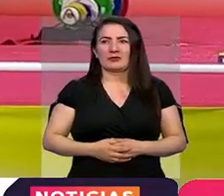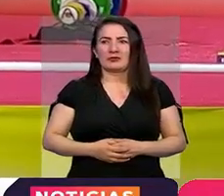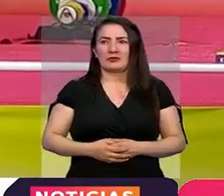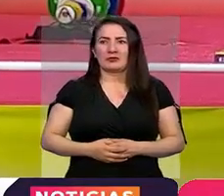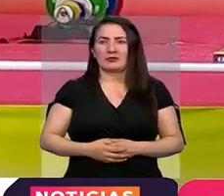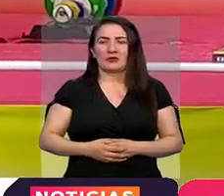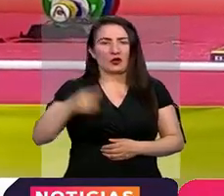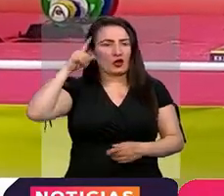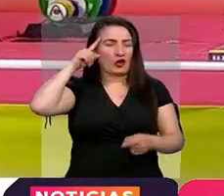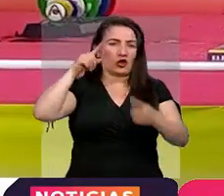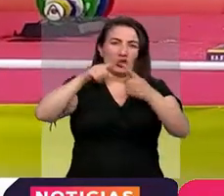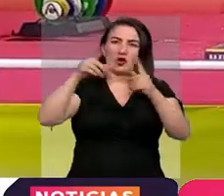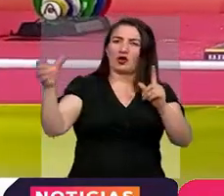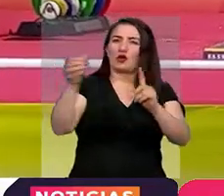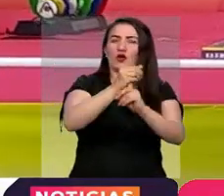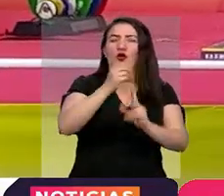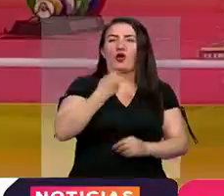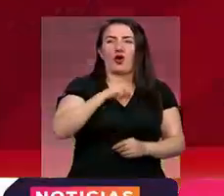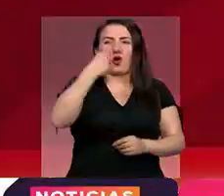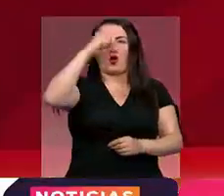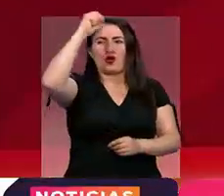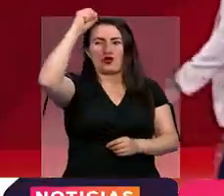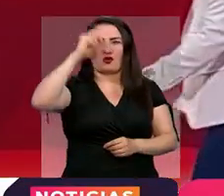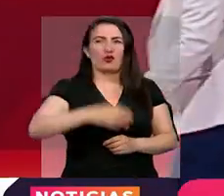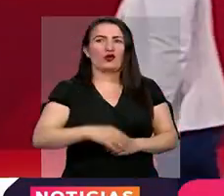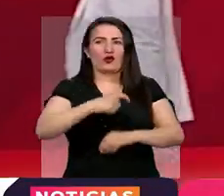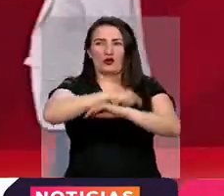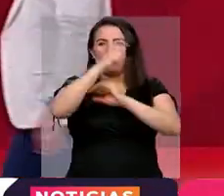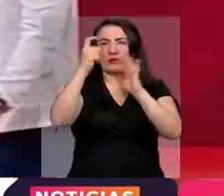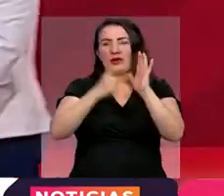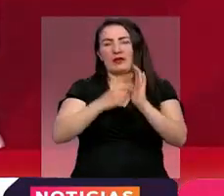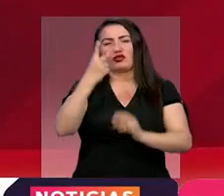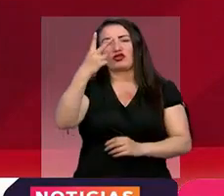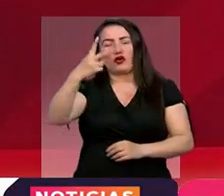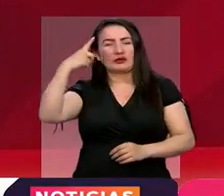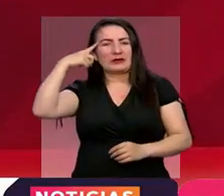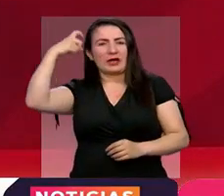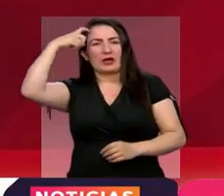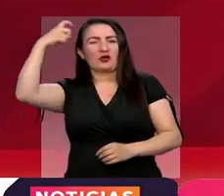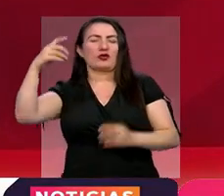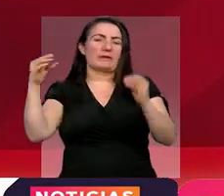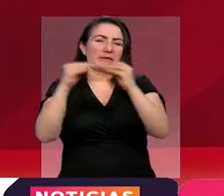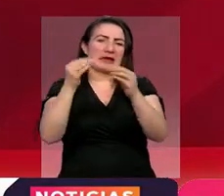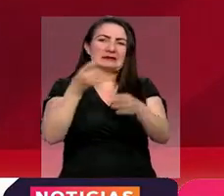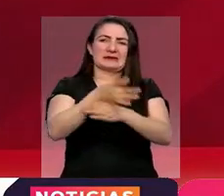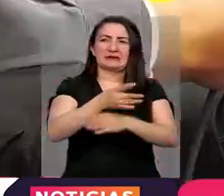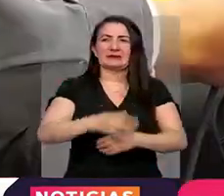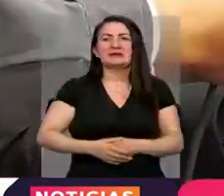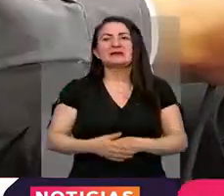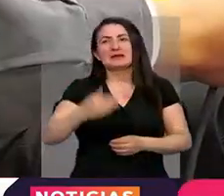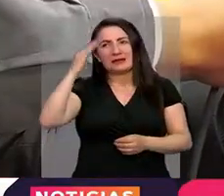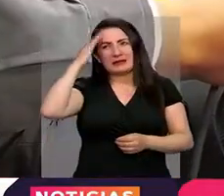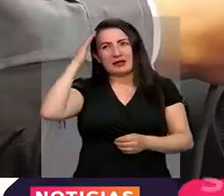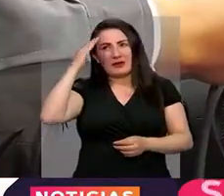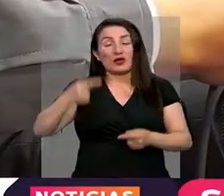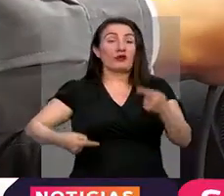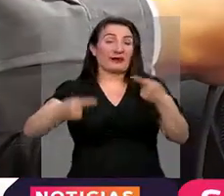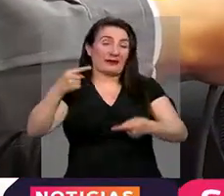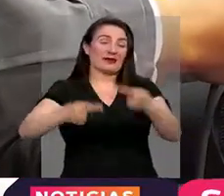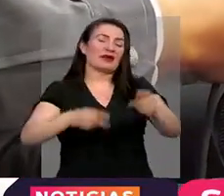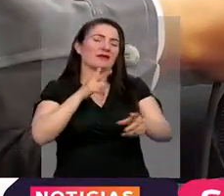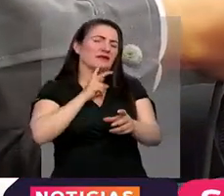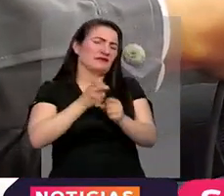Y lo logró. Oro en envión, oro en total y 2 récords panamericanos más. Sabía que iba a ser una competencia